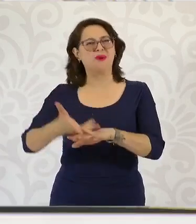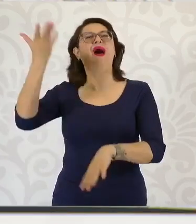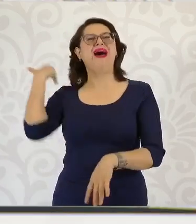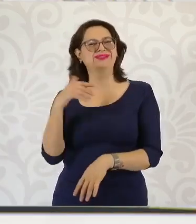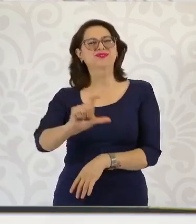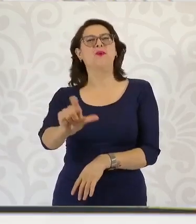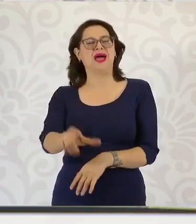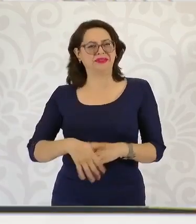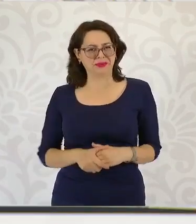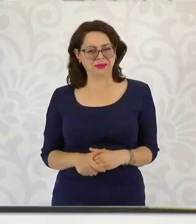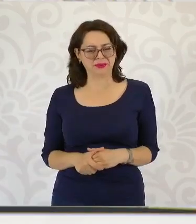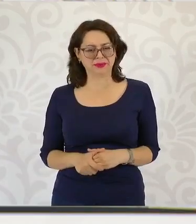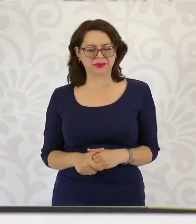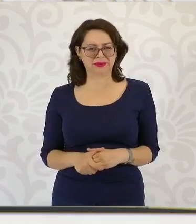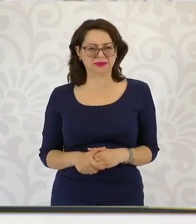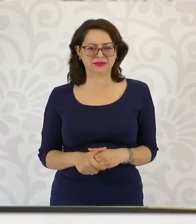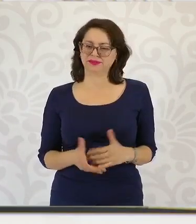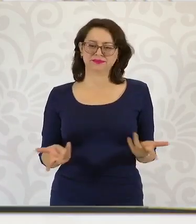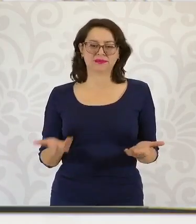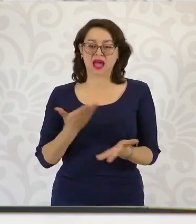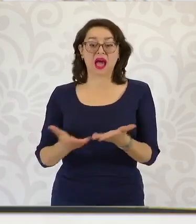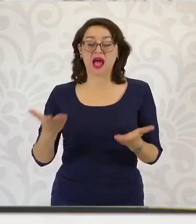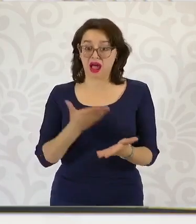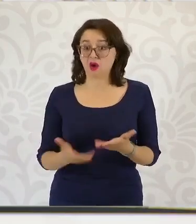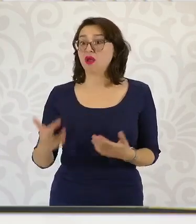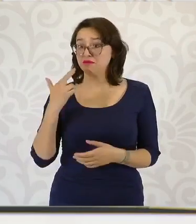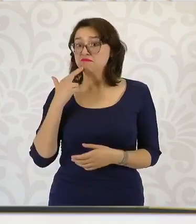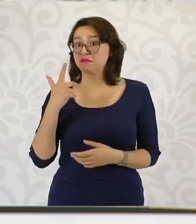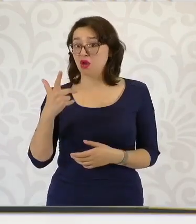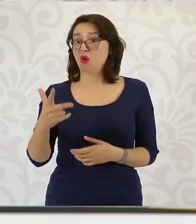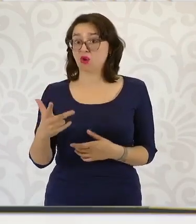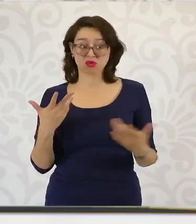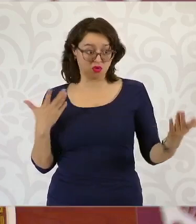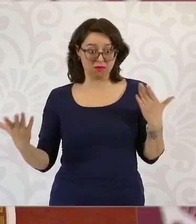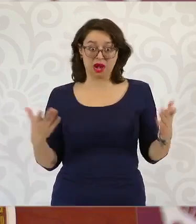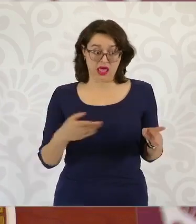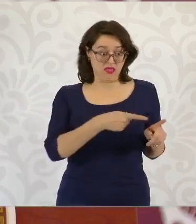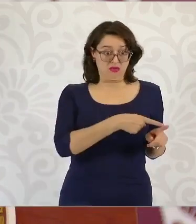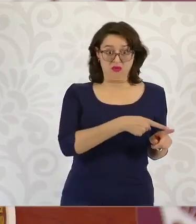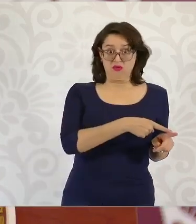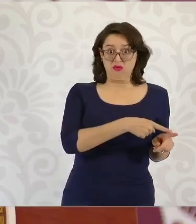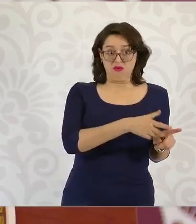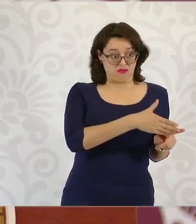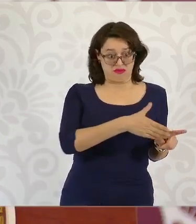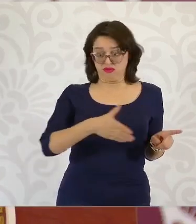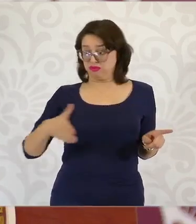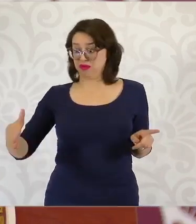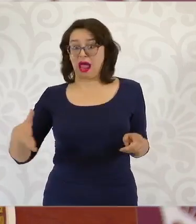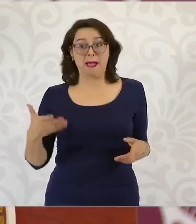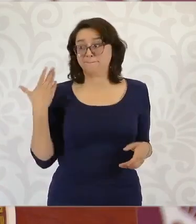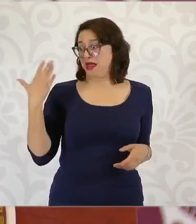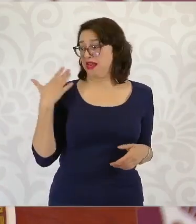Entonces, es mucho mejor lo que estamos construyendo ahora, que viene desde el gobierno del presidente López